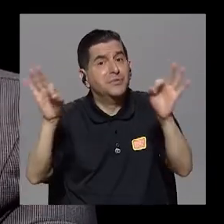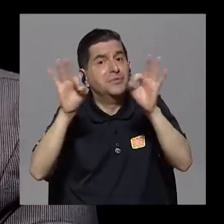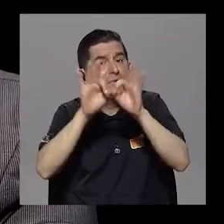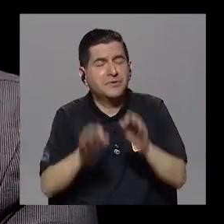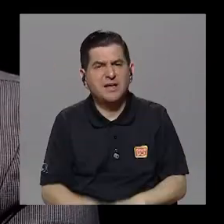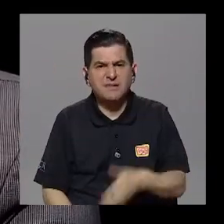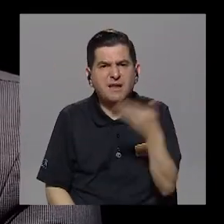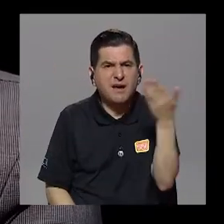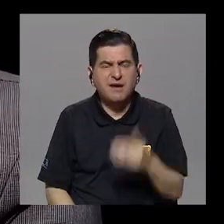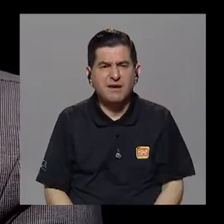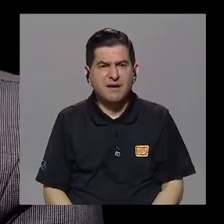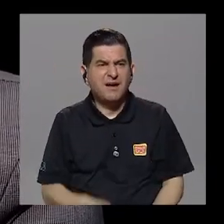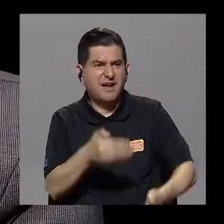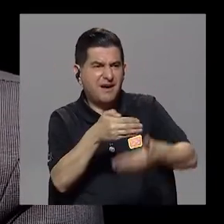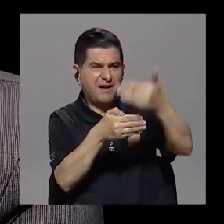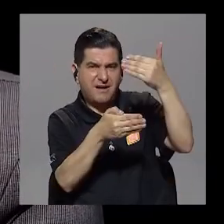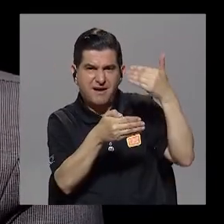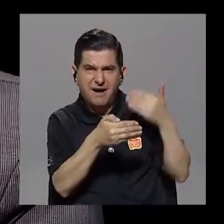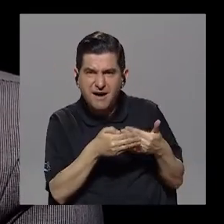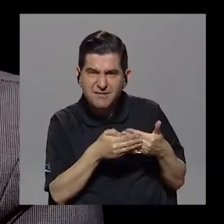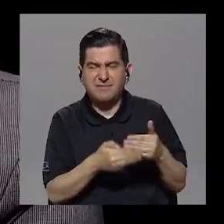todo en el anterior,